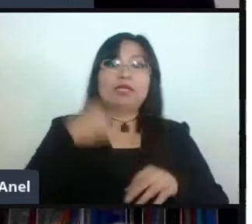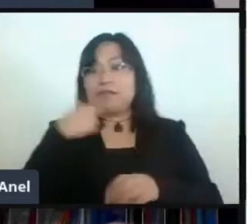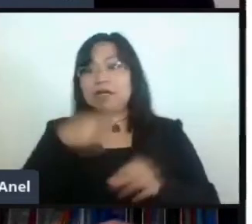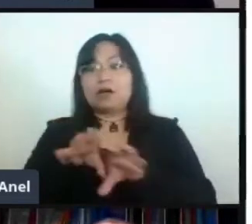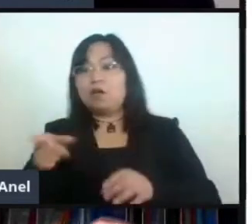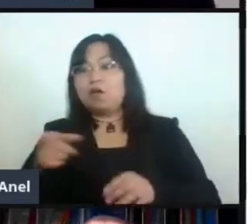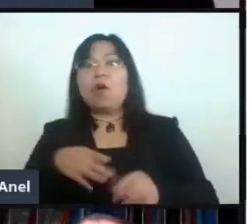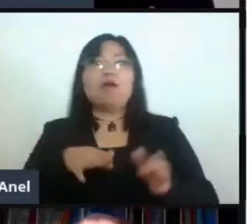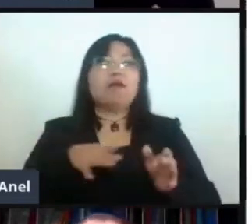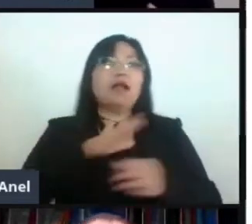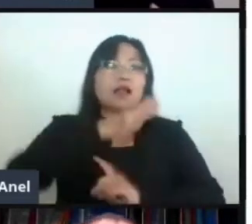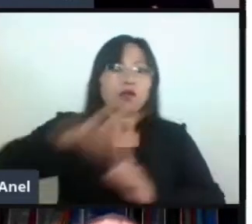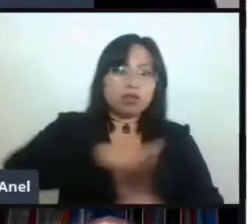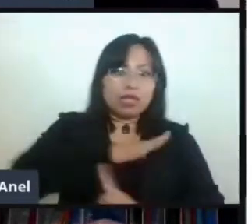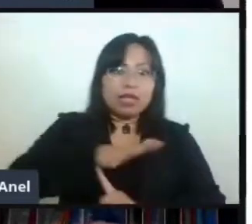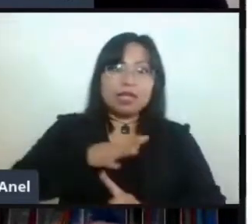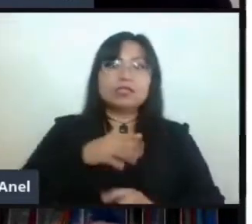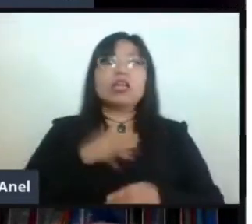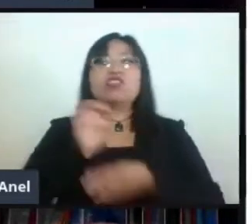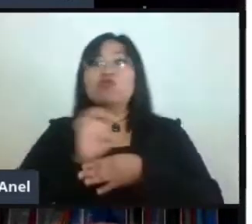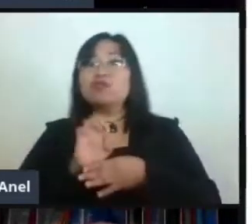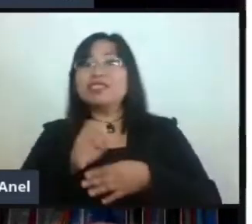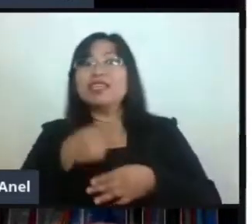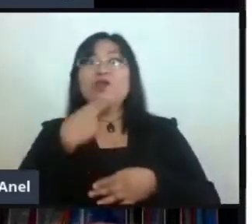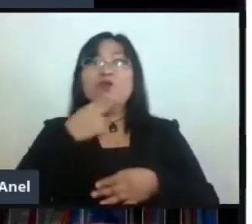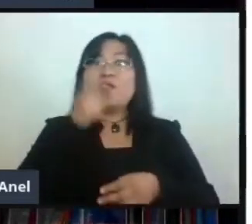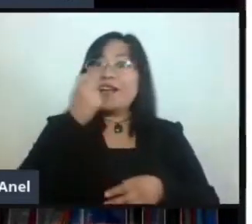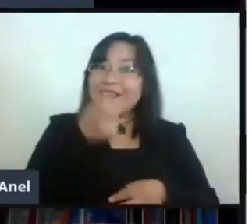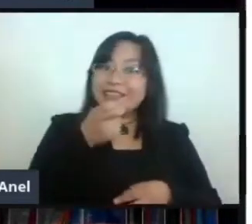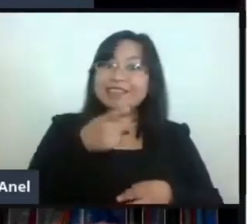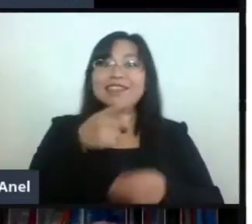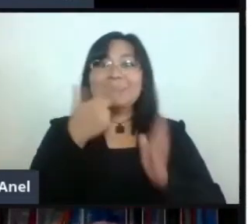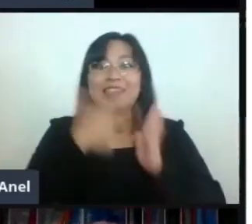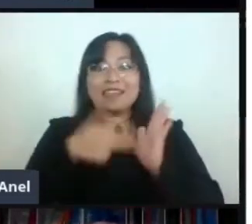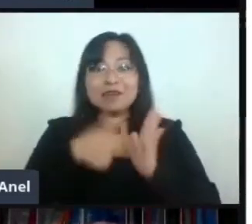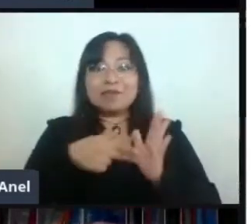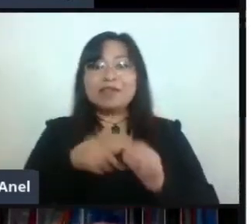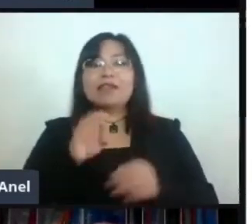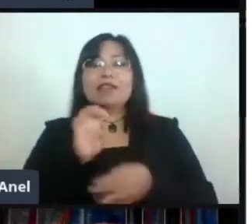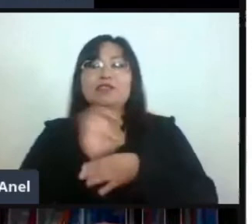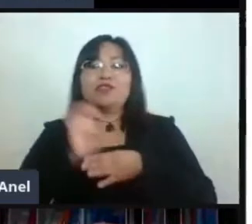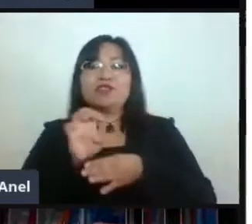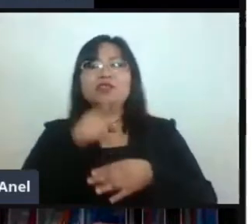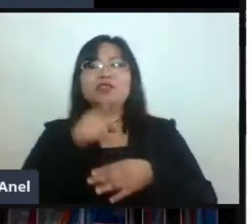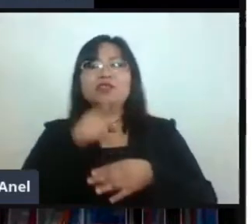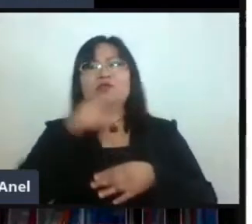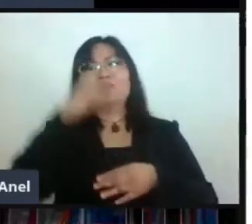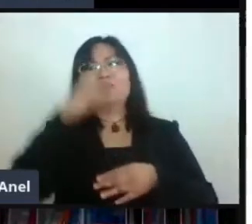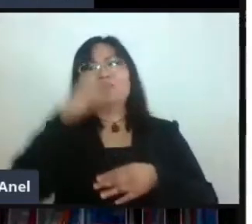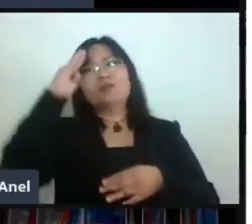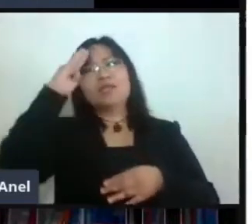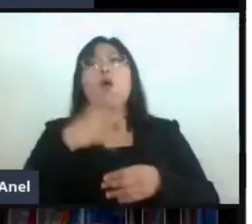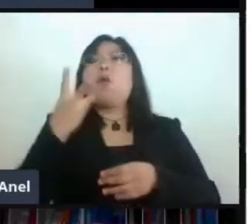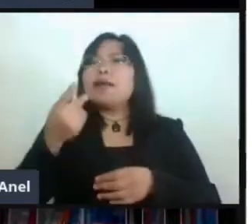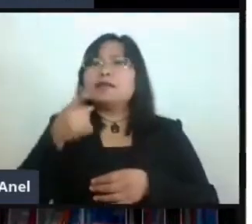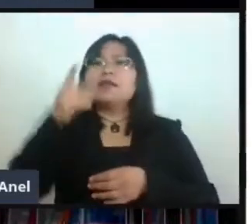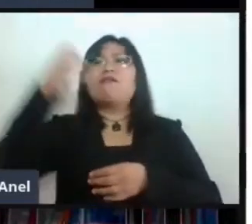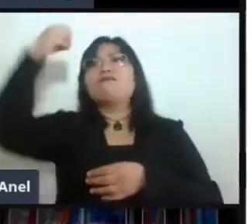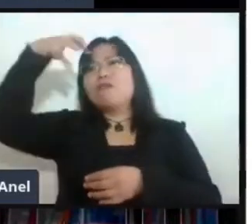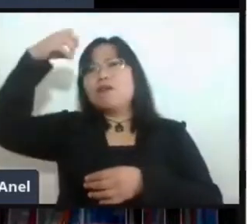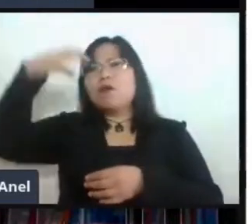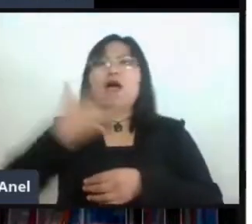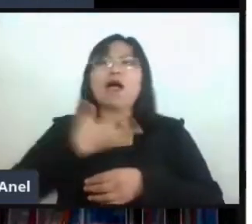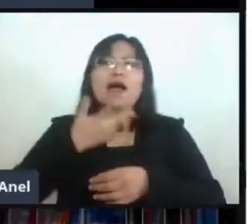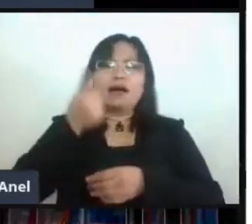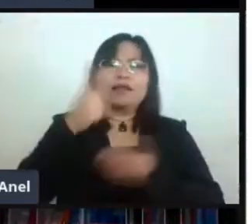de la cocina, en fin, cosas que tengamos en la casa, el material didáctico está en la casa, ¿no?